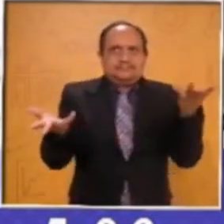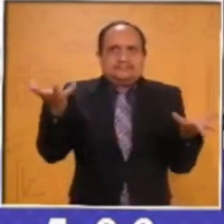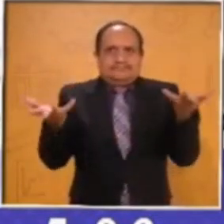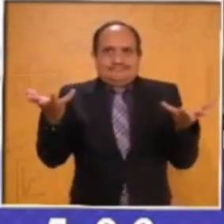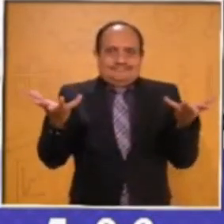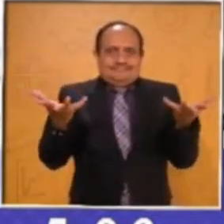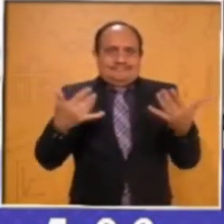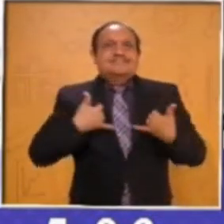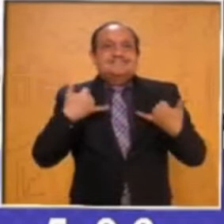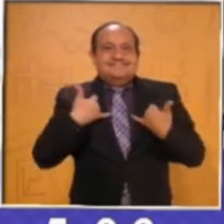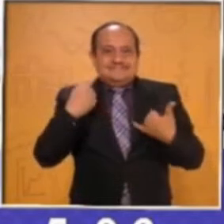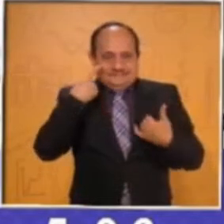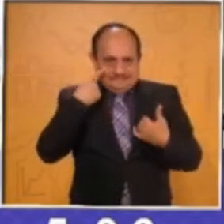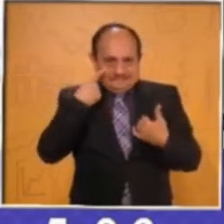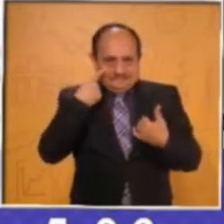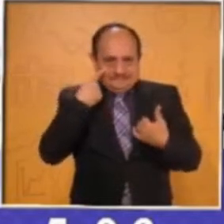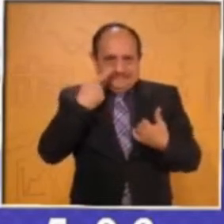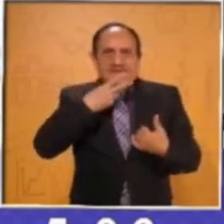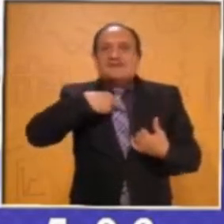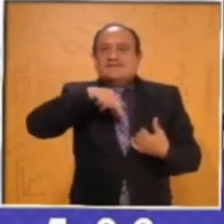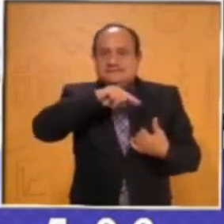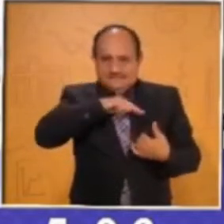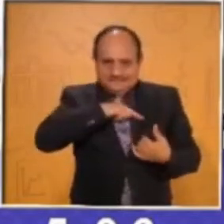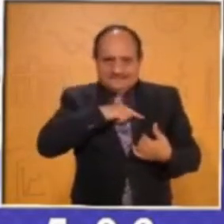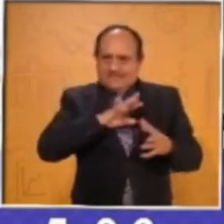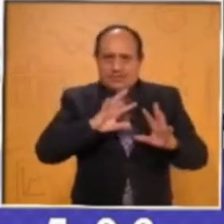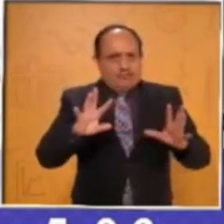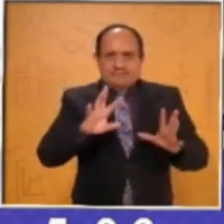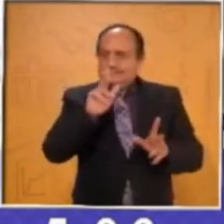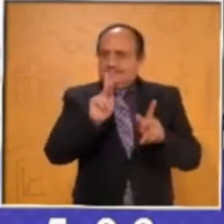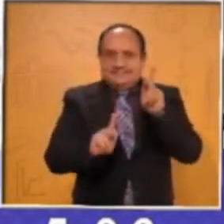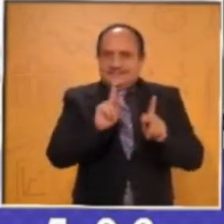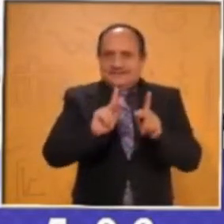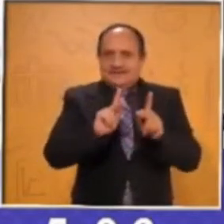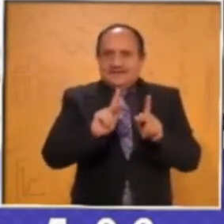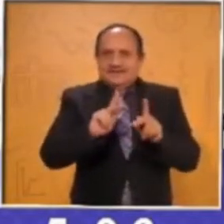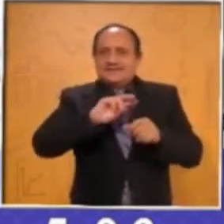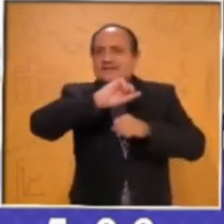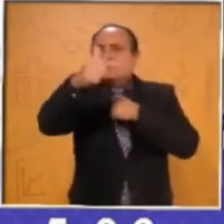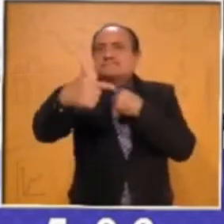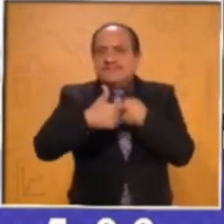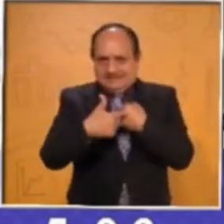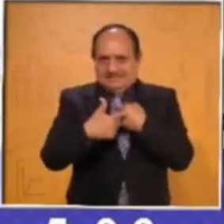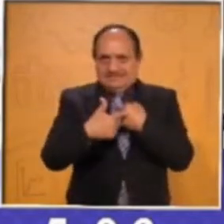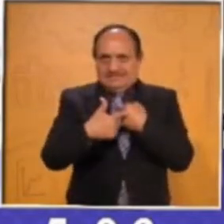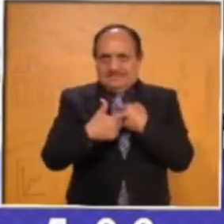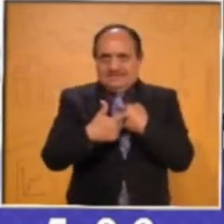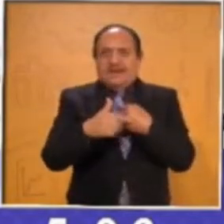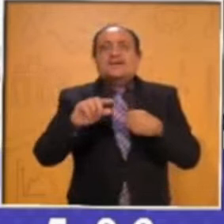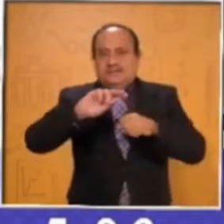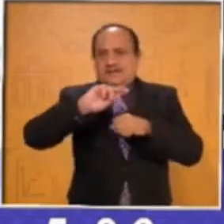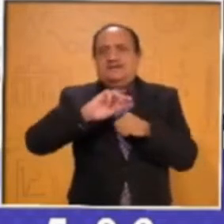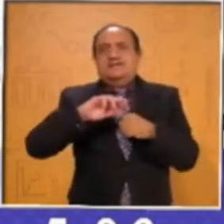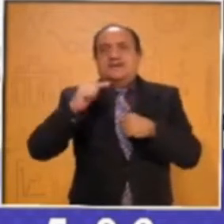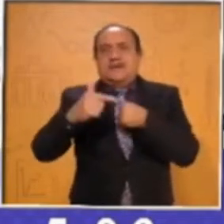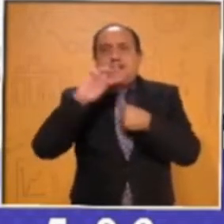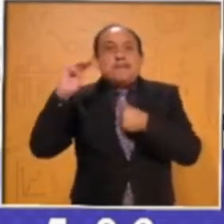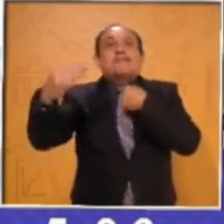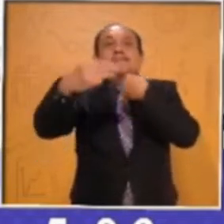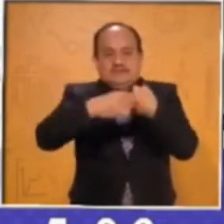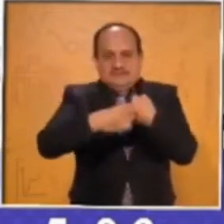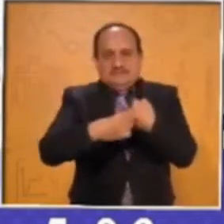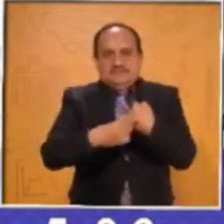muchachos, aquí nosotros no vamos a hablar en sentido literal. Se le llama sentido figurado, por eso son figuras